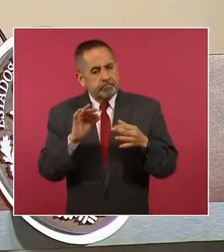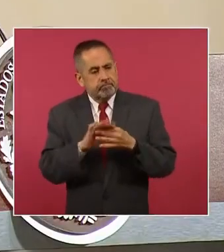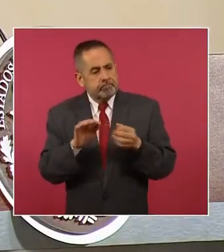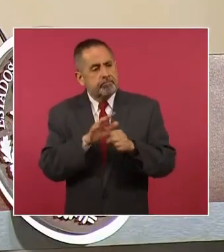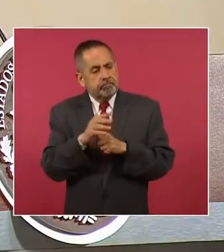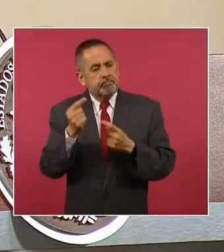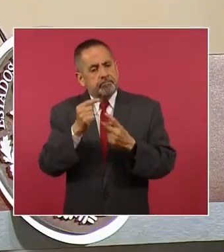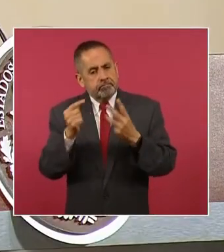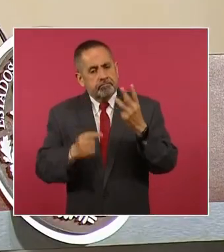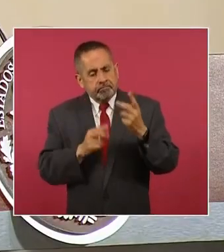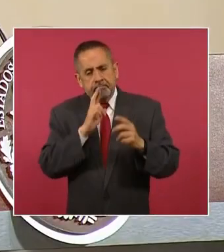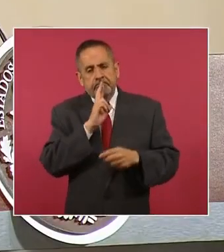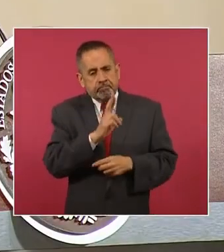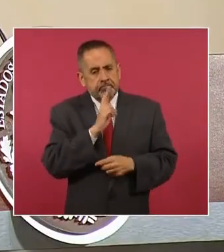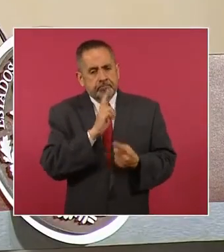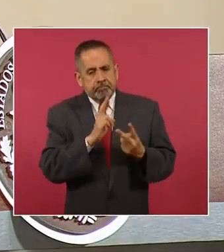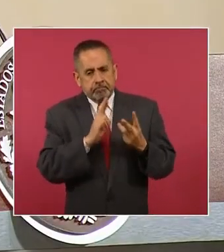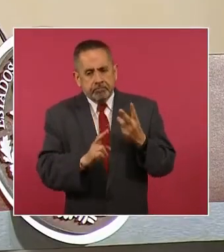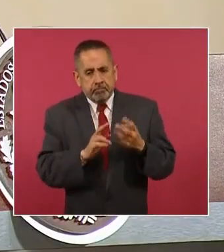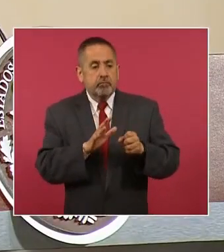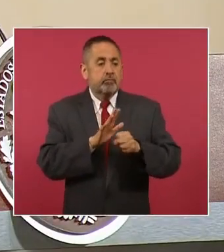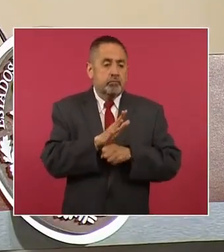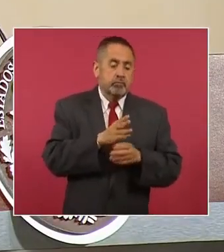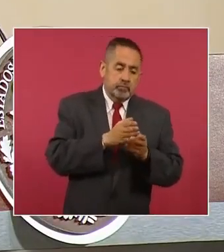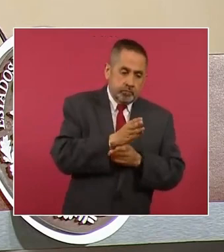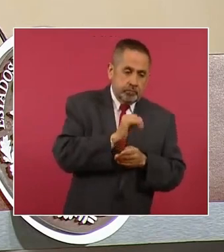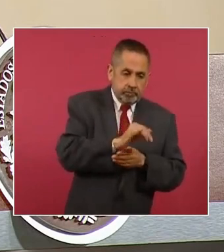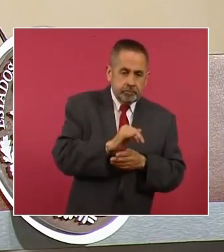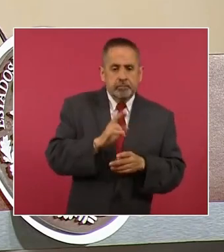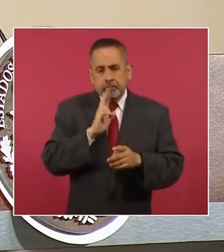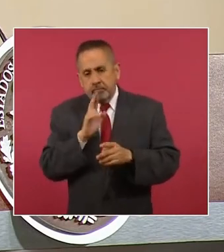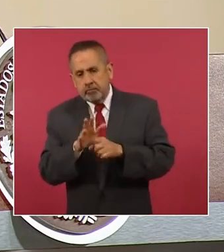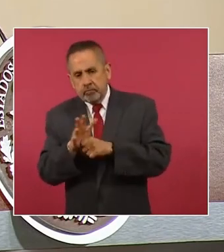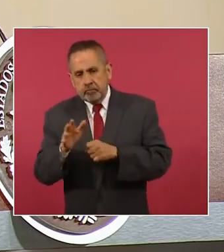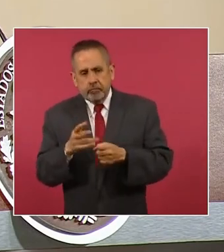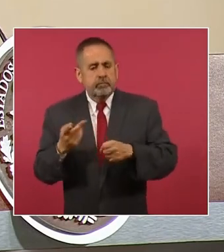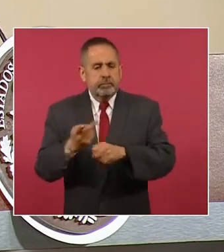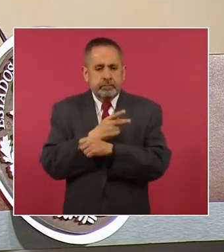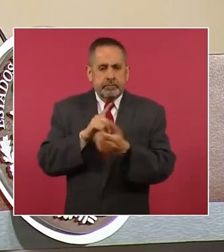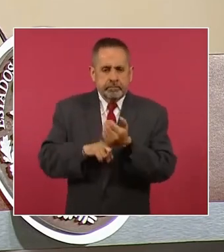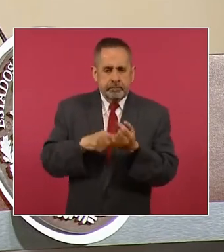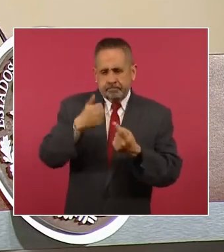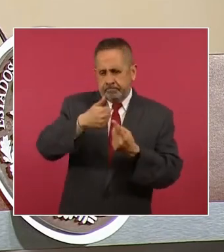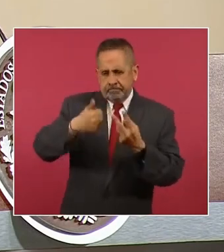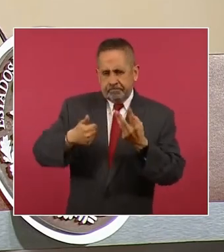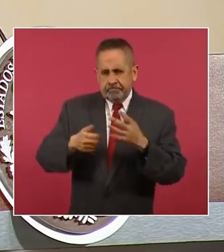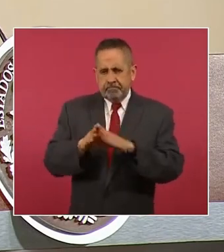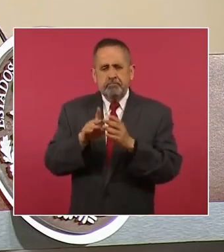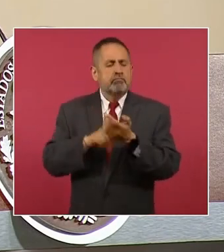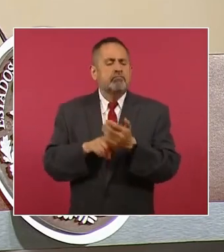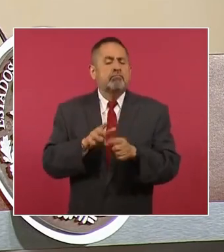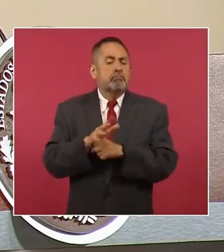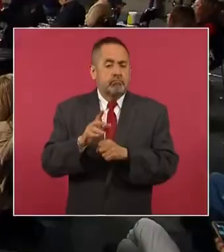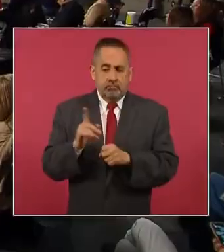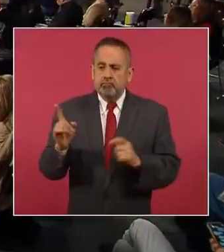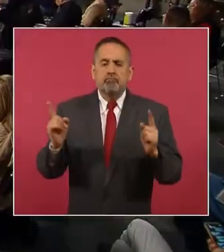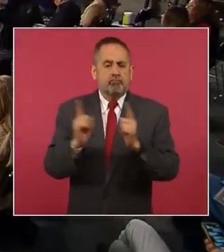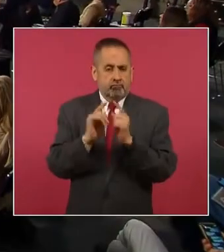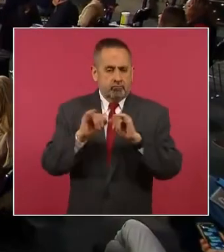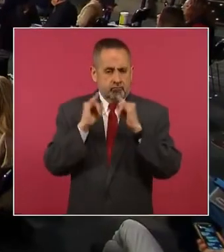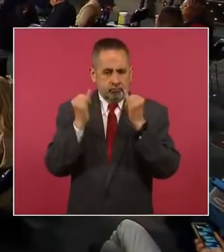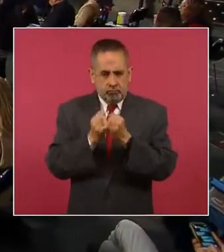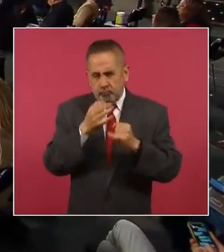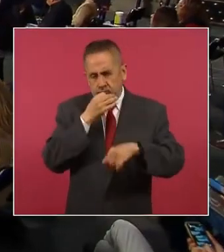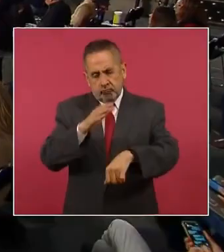cuáles no hemos tenido, decir en qué estatus está cada uno de los casos. Entonces,